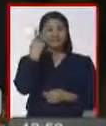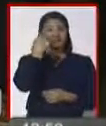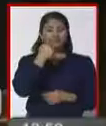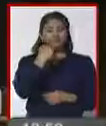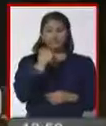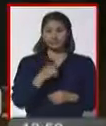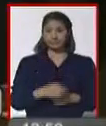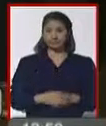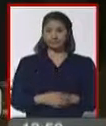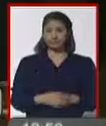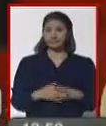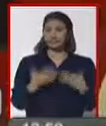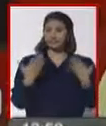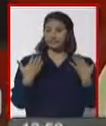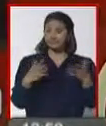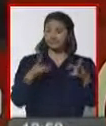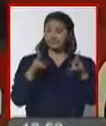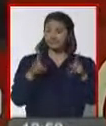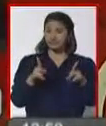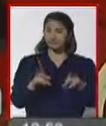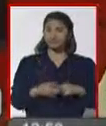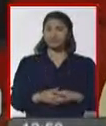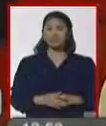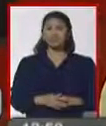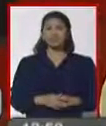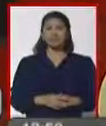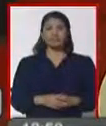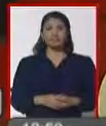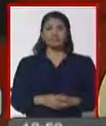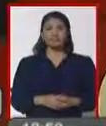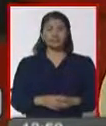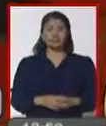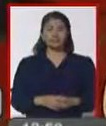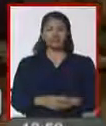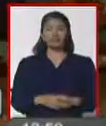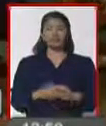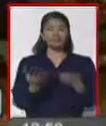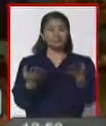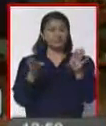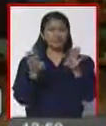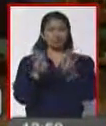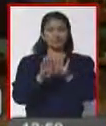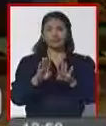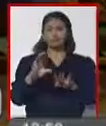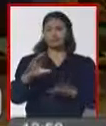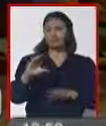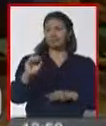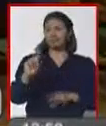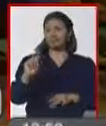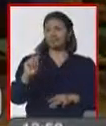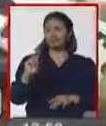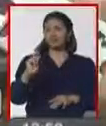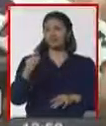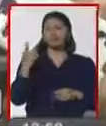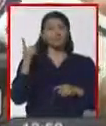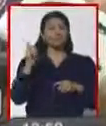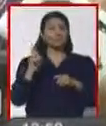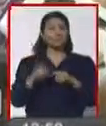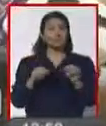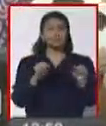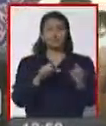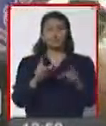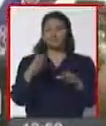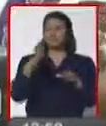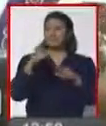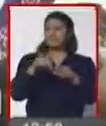carita si a grandes rasgos van a ver ustedes que en la cerrada lo tenemos la corte porque esa gente está protestando porque no se ha podido habilitar